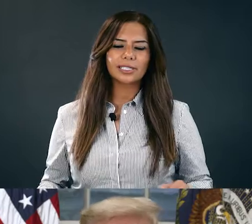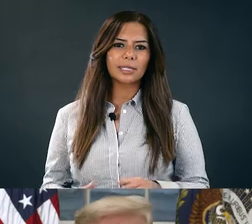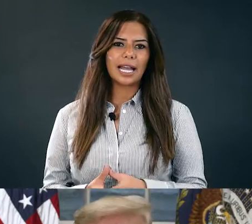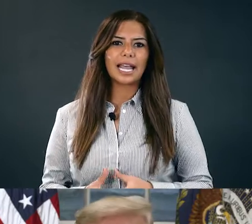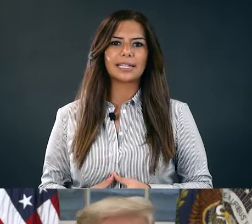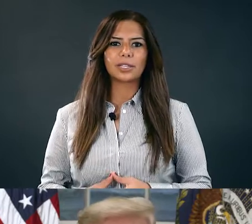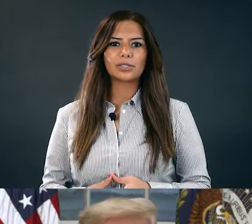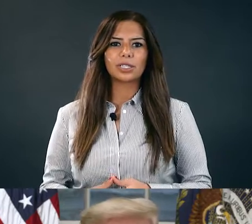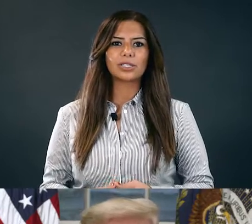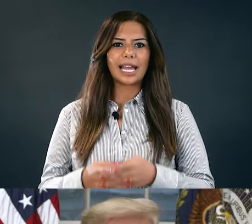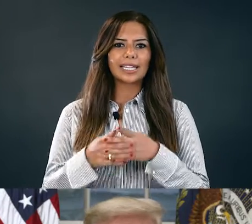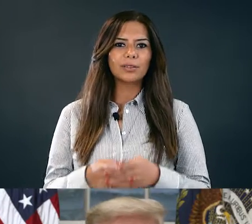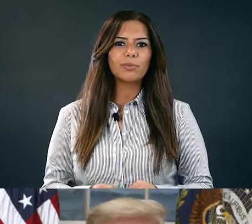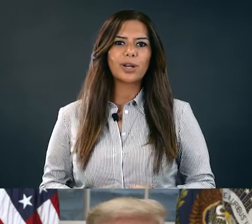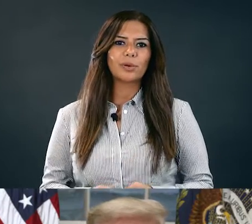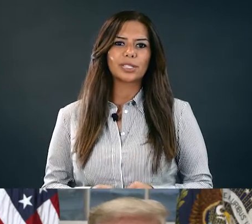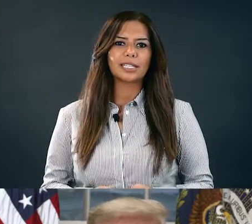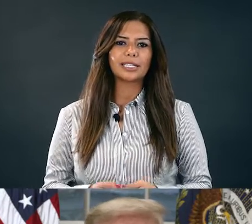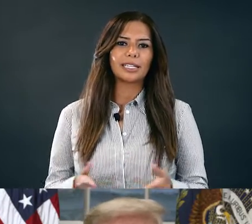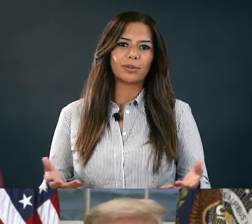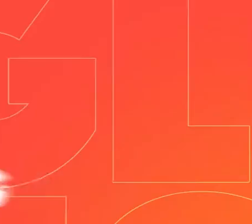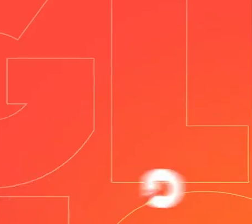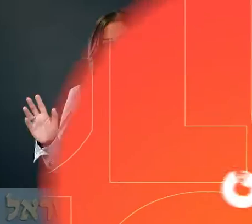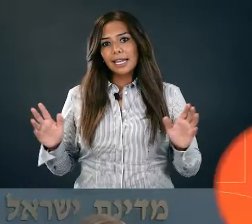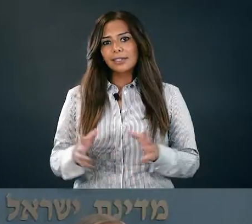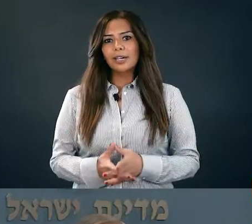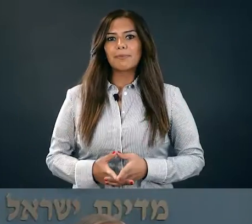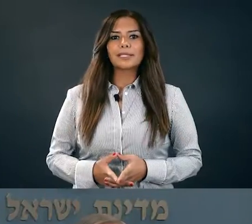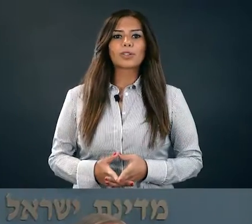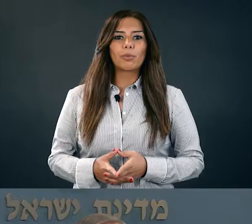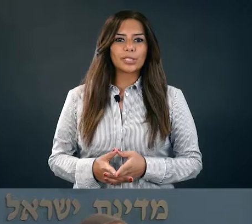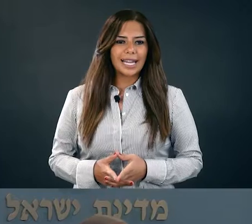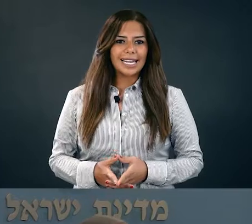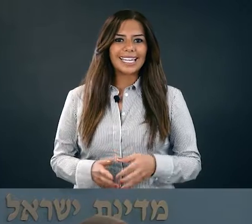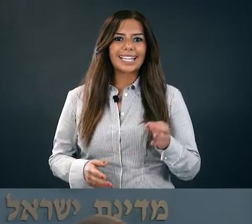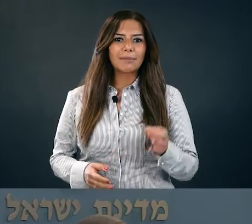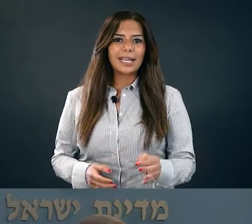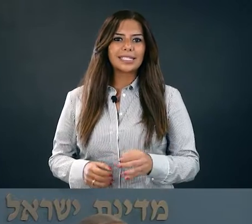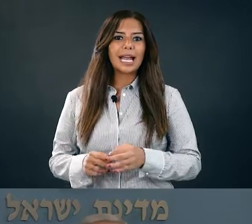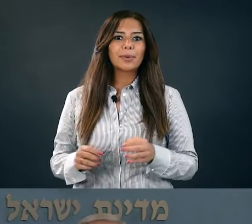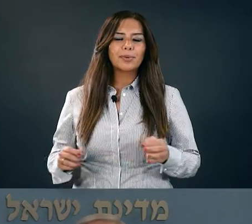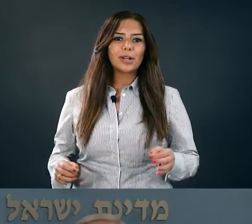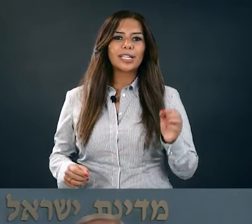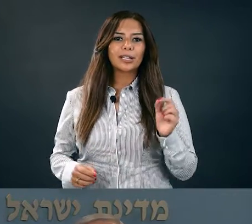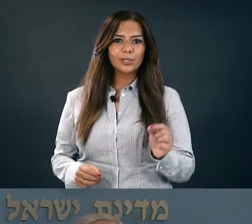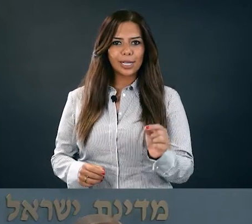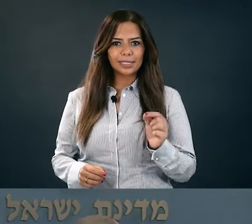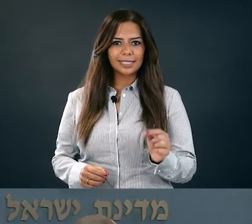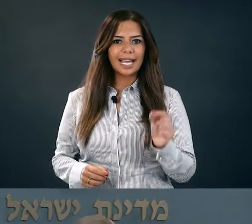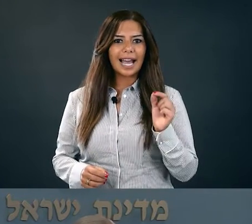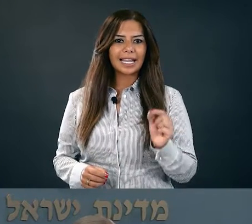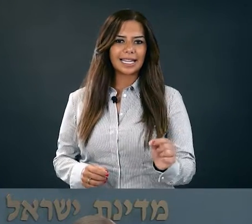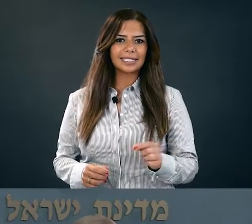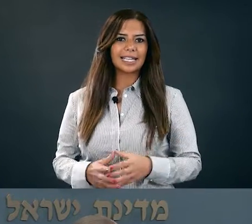se recibirá en Estados Unidos a ningún vuelo procedente de Europa. Mientras tanto, hay países como Israel que también ya prohibieron incluso